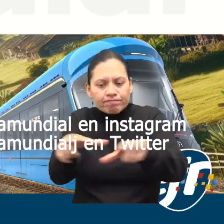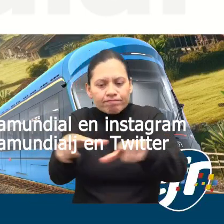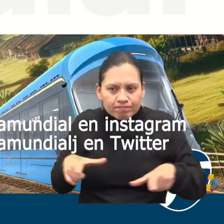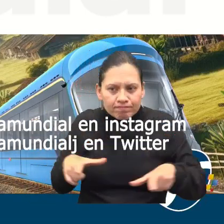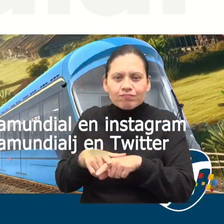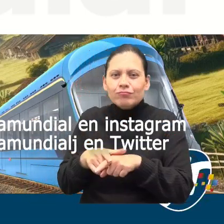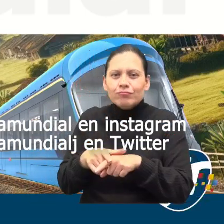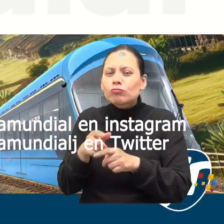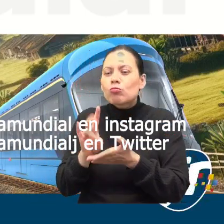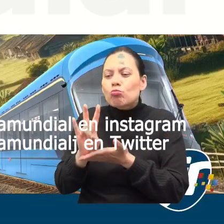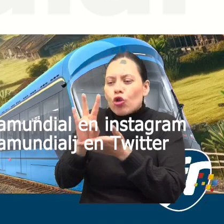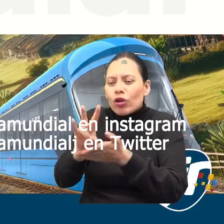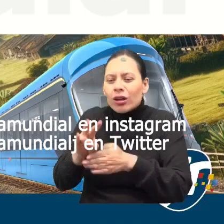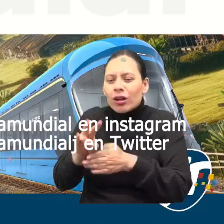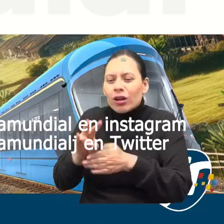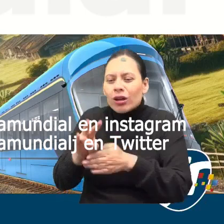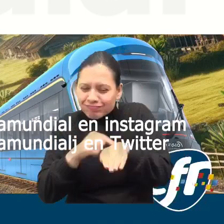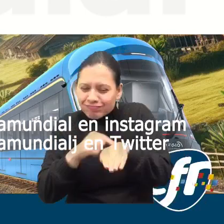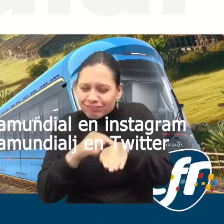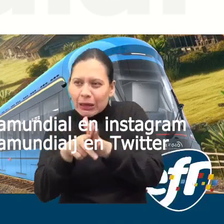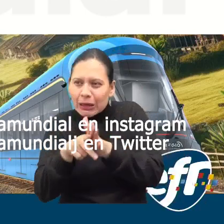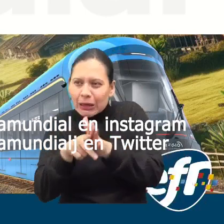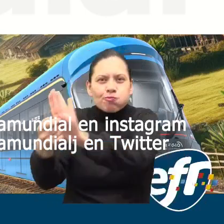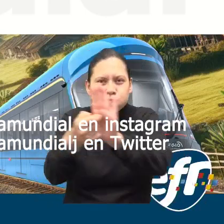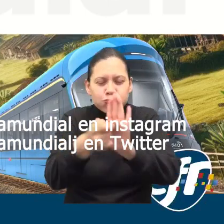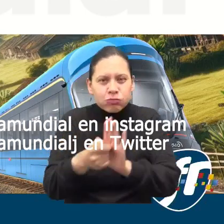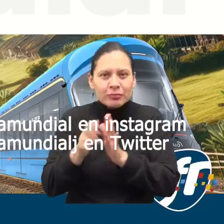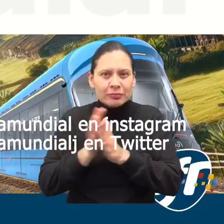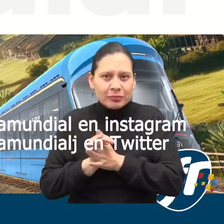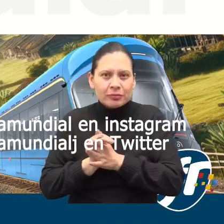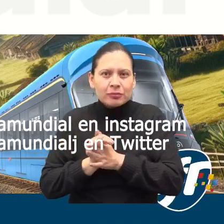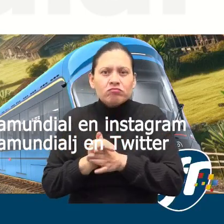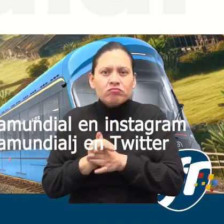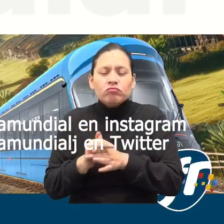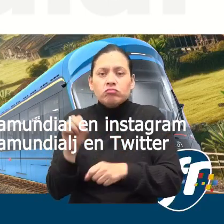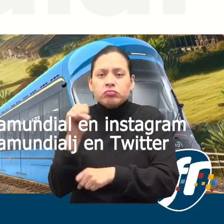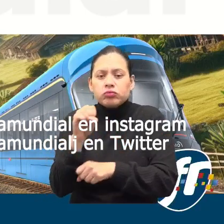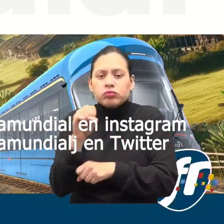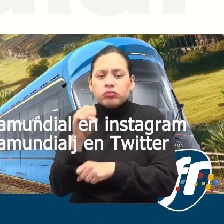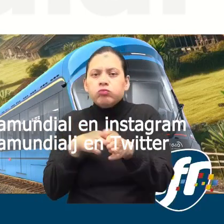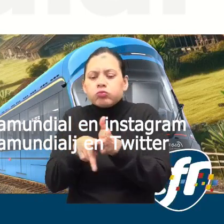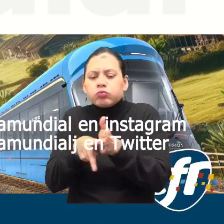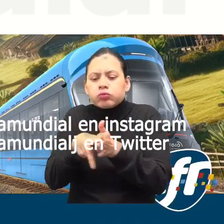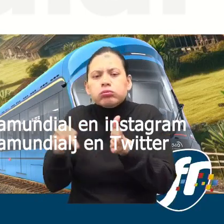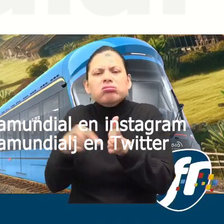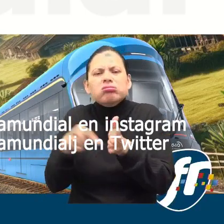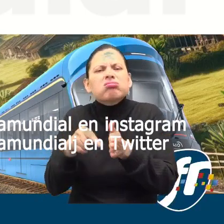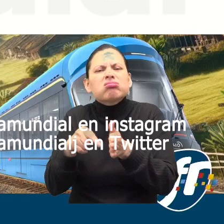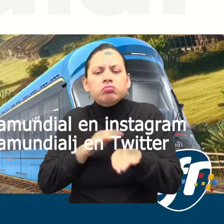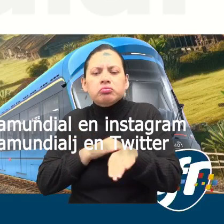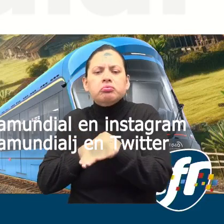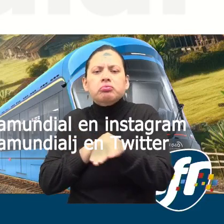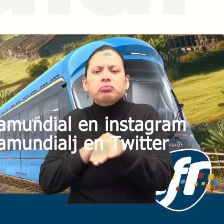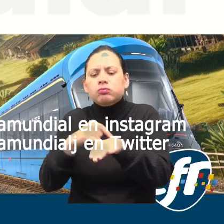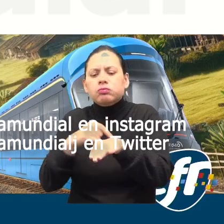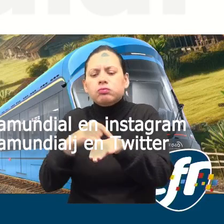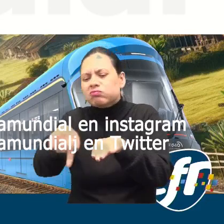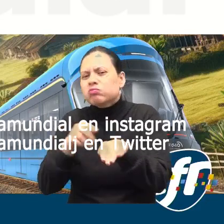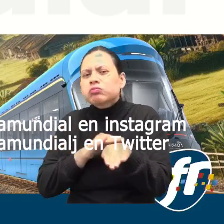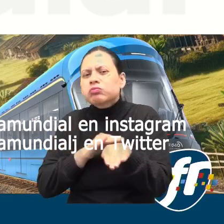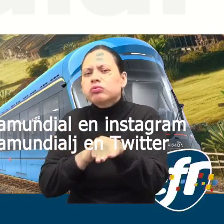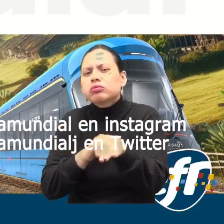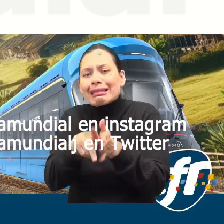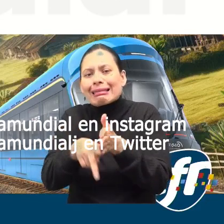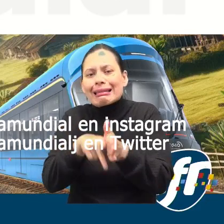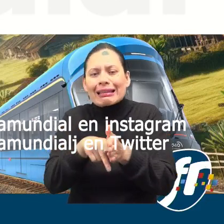vehículo en el cual nos transportaremos en el futuro. El material rodante, pues es un material rodante o trenes, pues es un tren